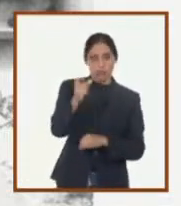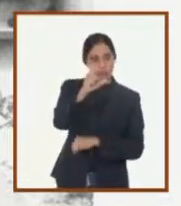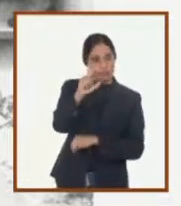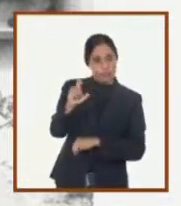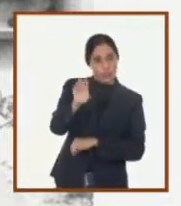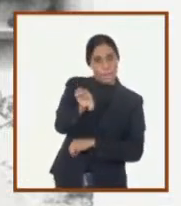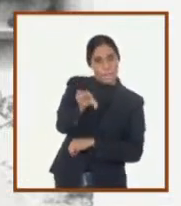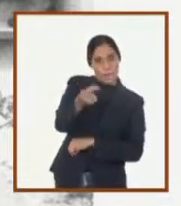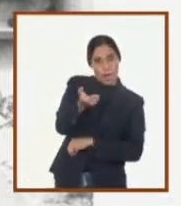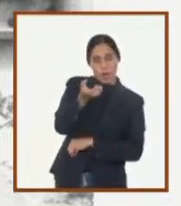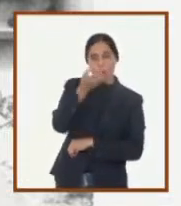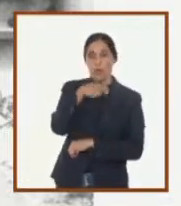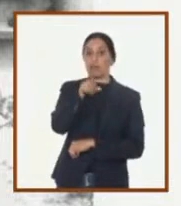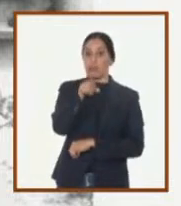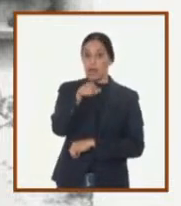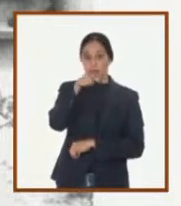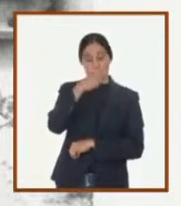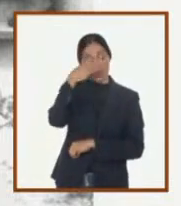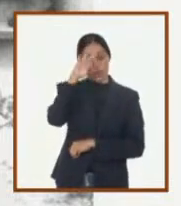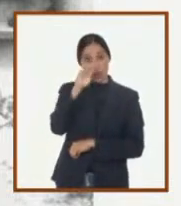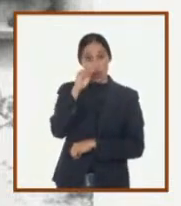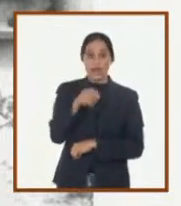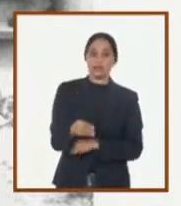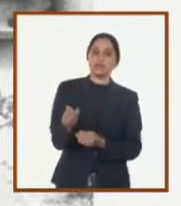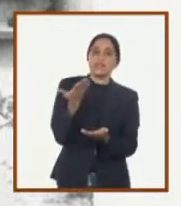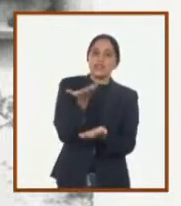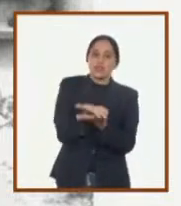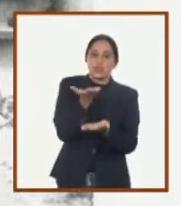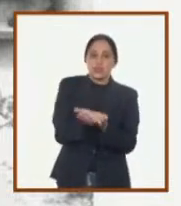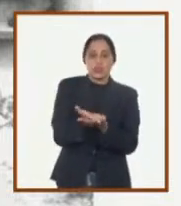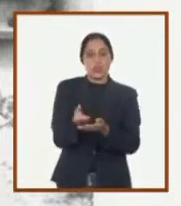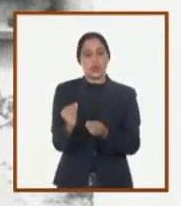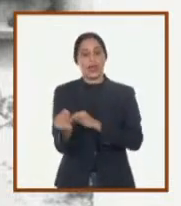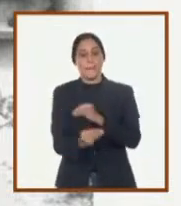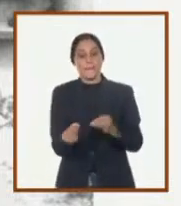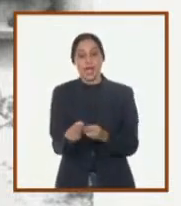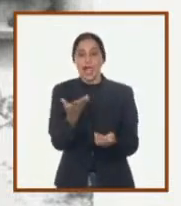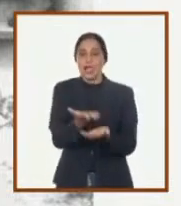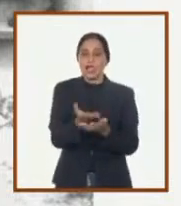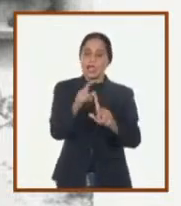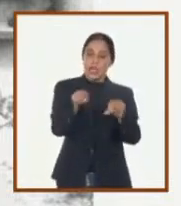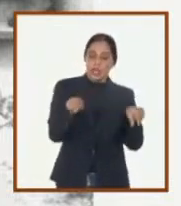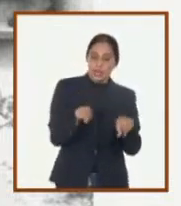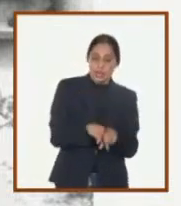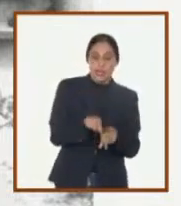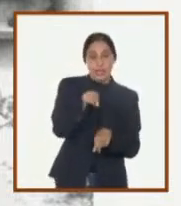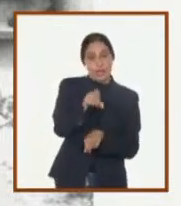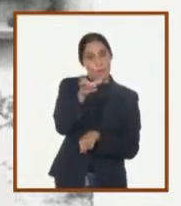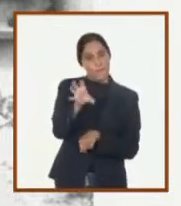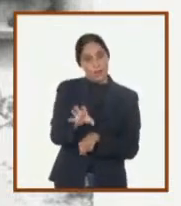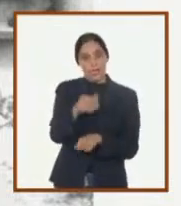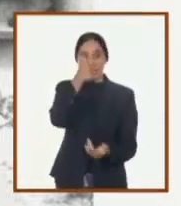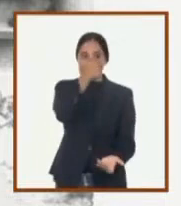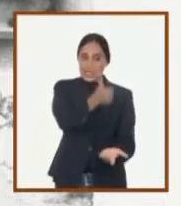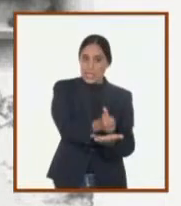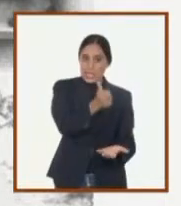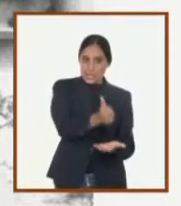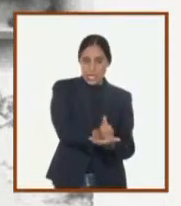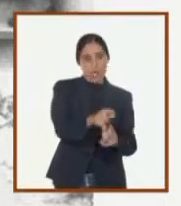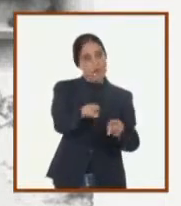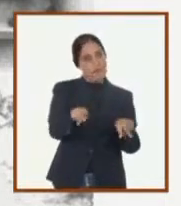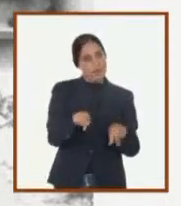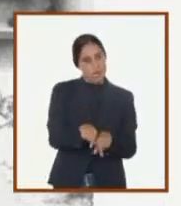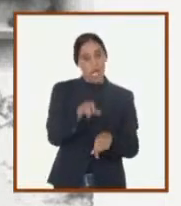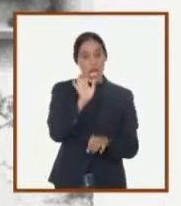solicitó utilizar esa instalación para que la oficina desde ese año sirviera de sede y ahí estamos